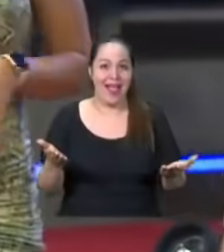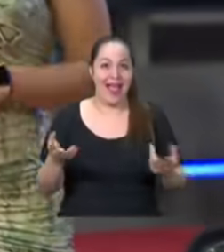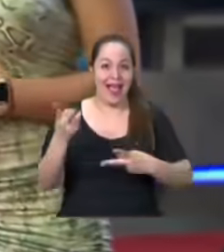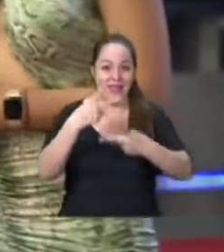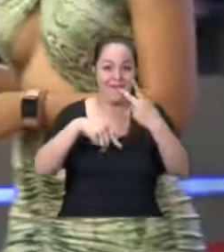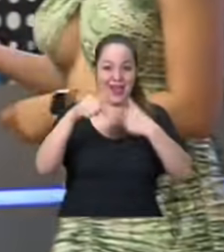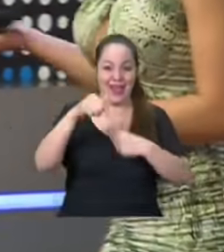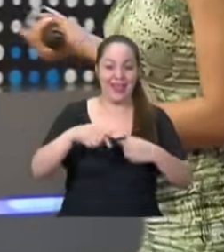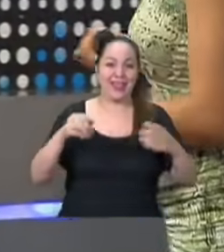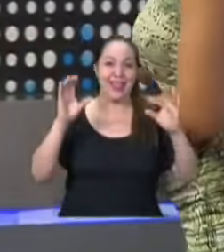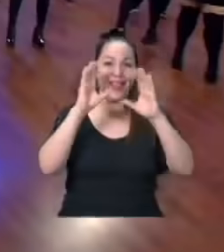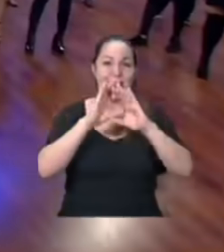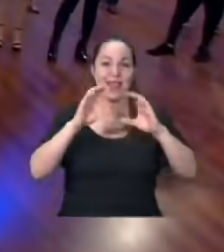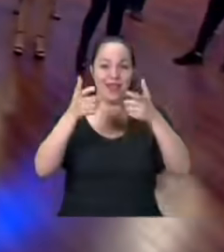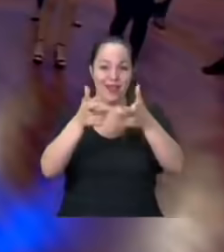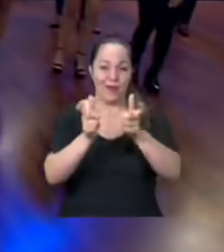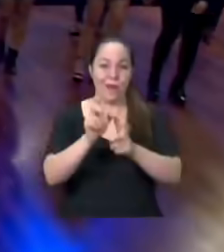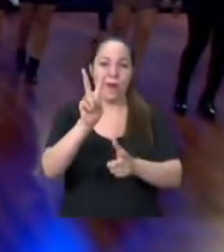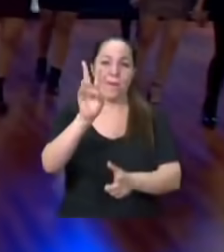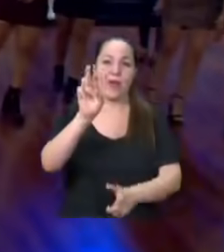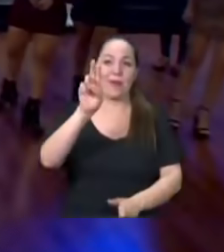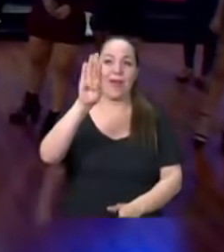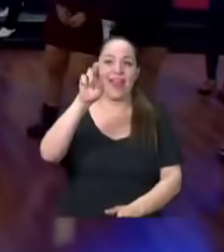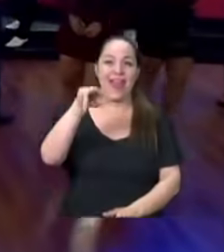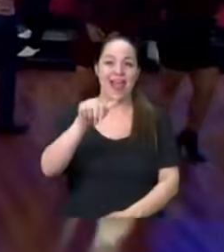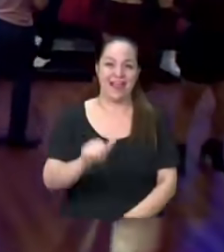Verbena Popular.